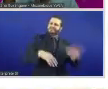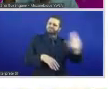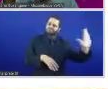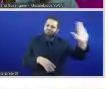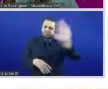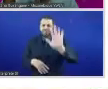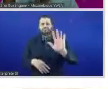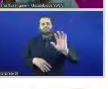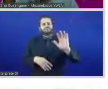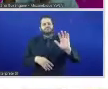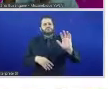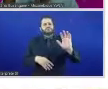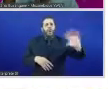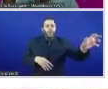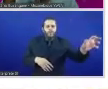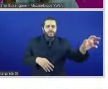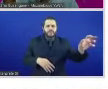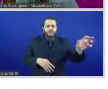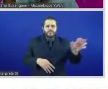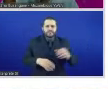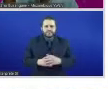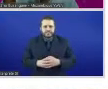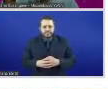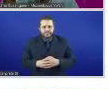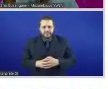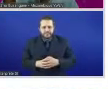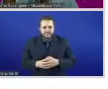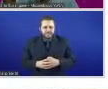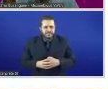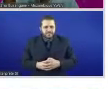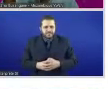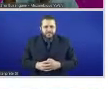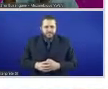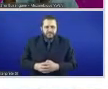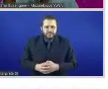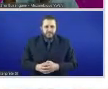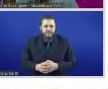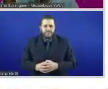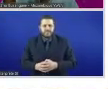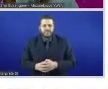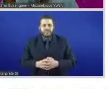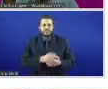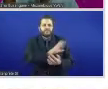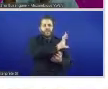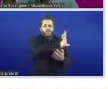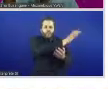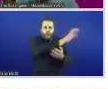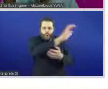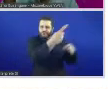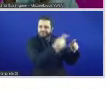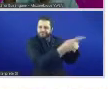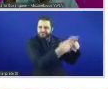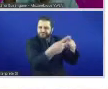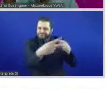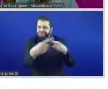donde promovemos que los estados deben seguir apostando en una buena práctica conjunta, y